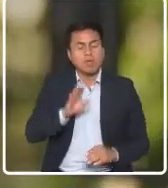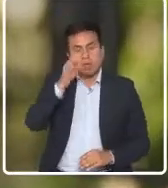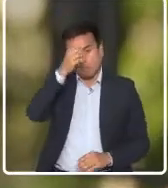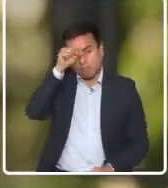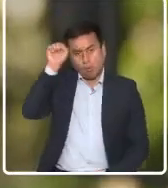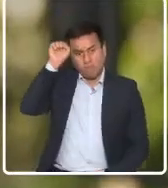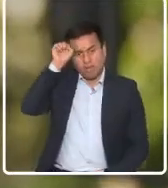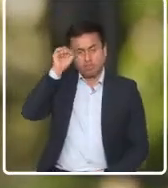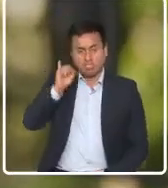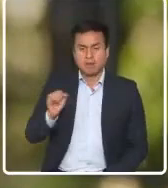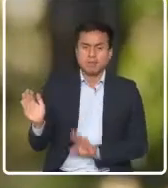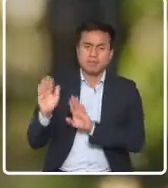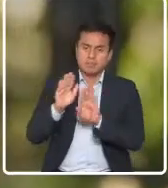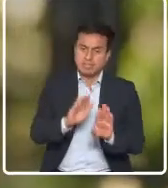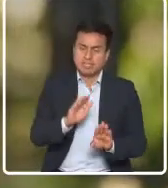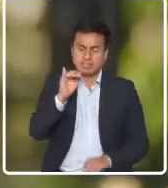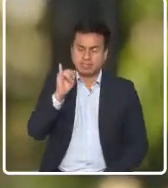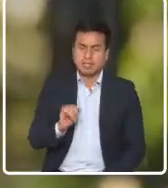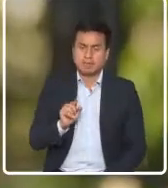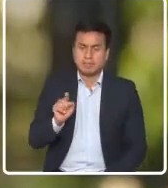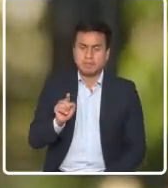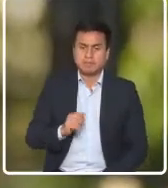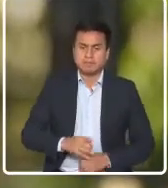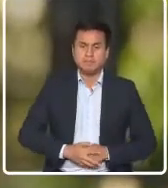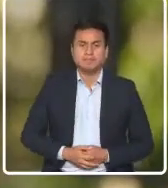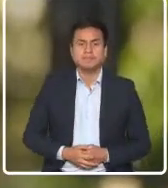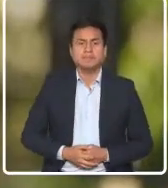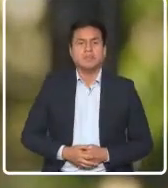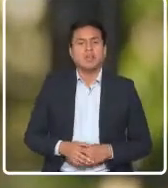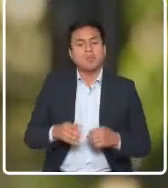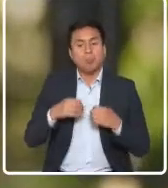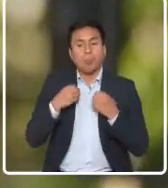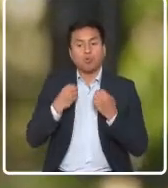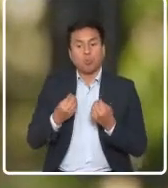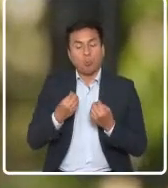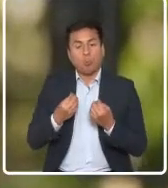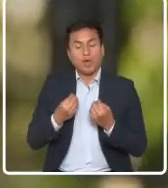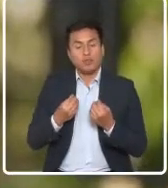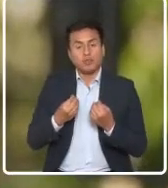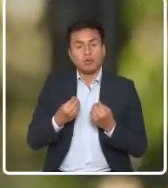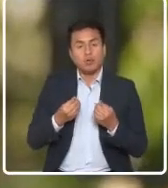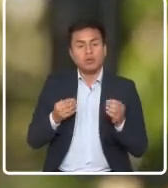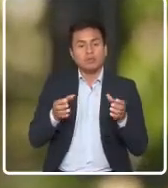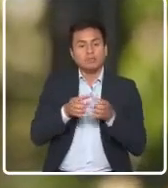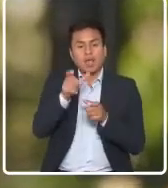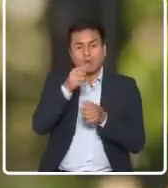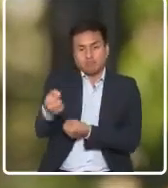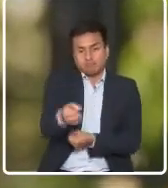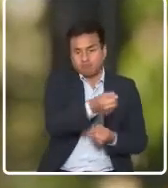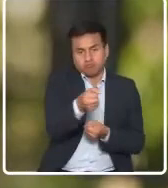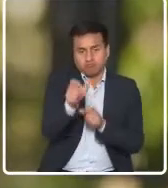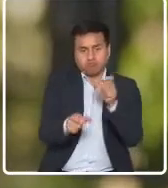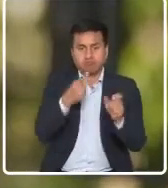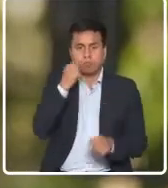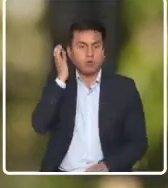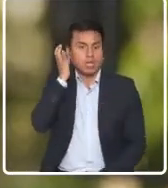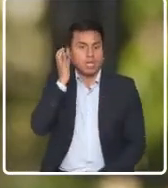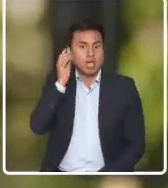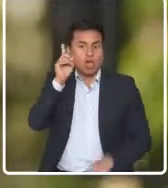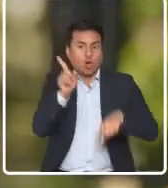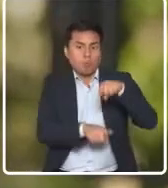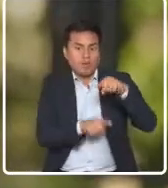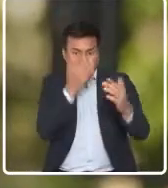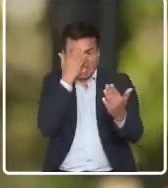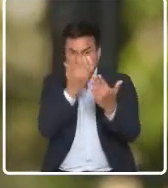bomberos siempre presentes, por supuesto, los brigadistas, los y las brigadistas en